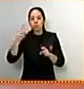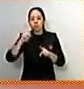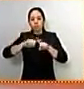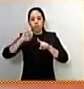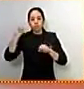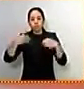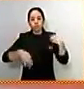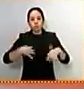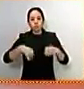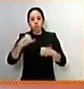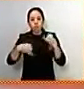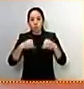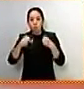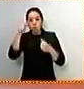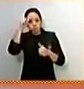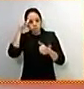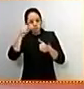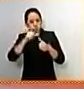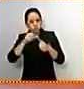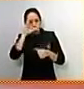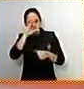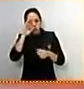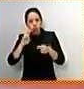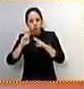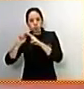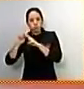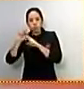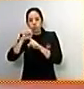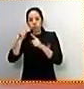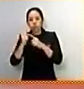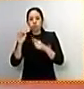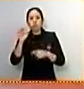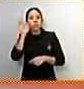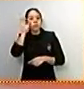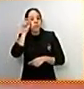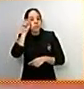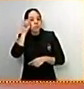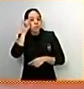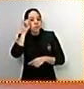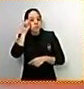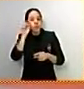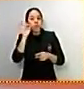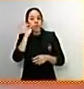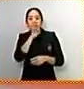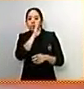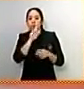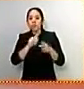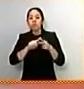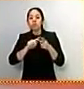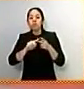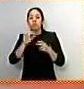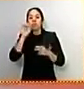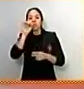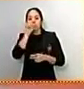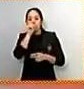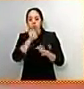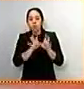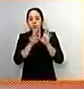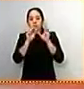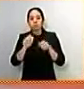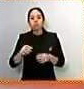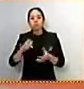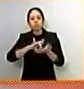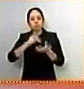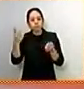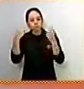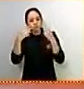felicidades. Jugadores, les recuerdo que nos pueden seguir en nuestras redes sociales de Instagram, Facebook y Twitter como @LotoHonduras. Agradeciendo su fiel sintonía, que